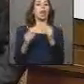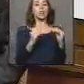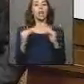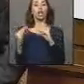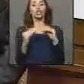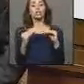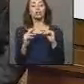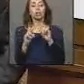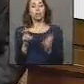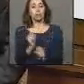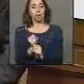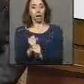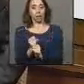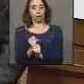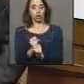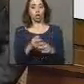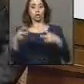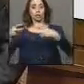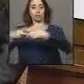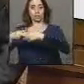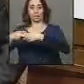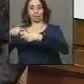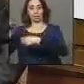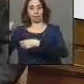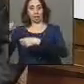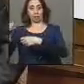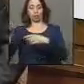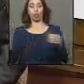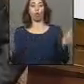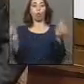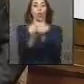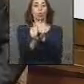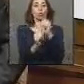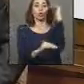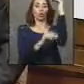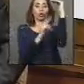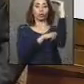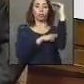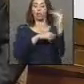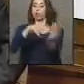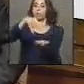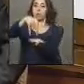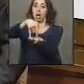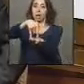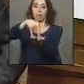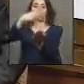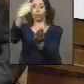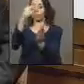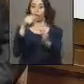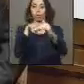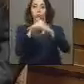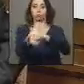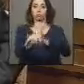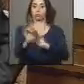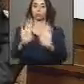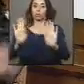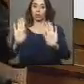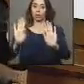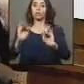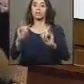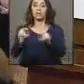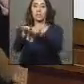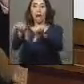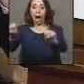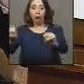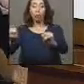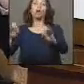negociación en materia laboral? Los gremios y los empleadores. El Parlamento no tiene que involucrarse en ello cuando hay acuerdo.